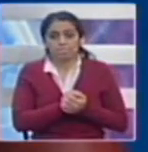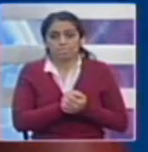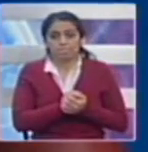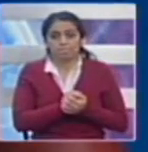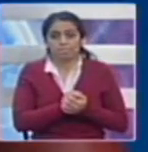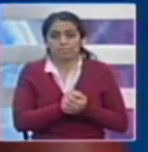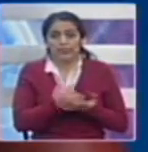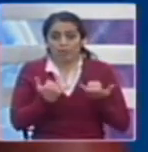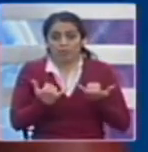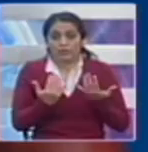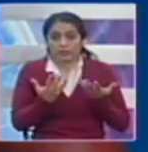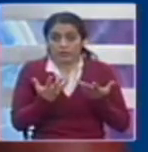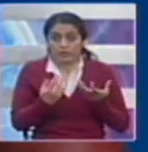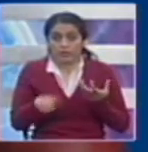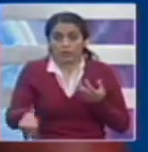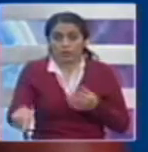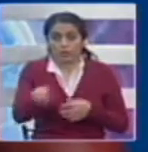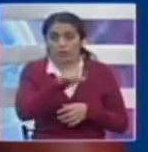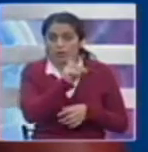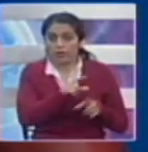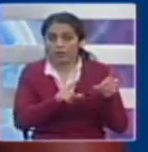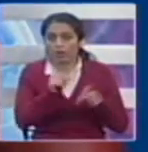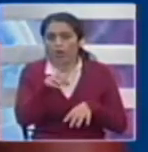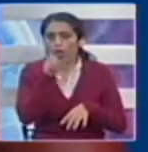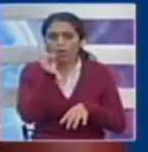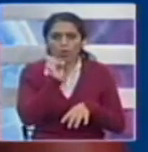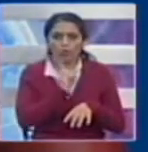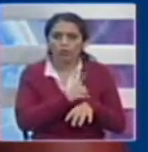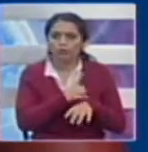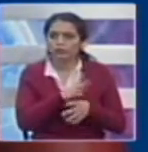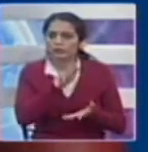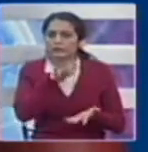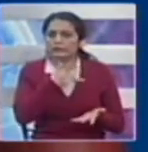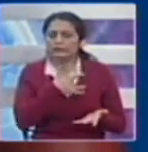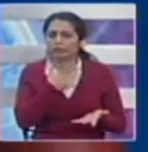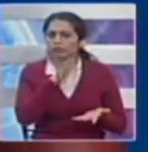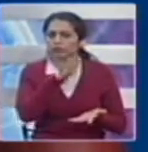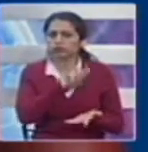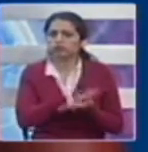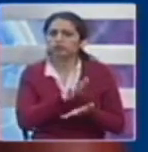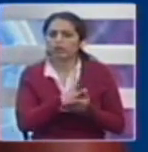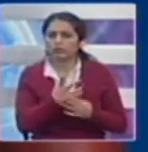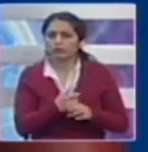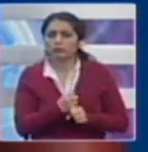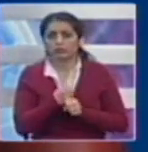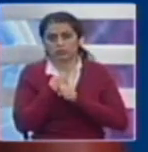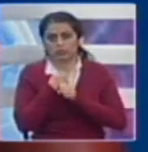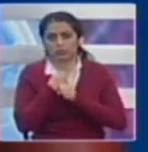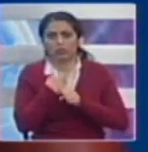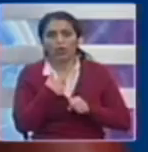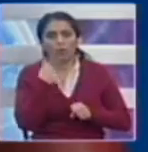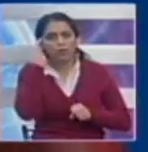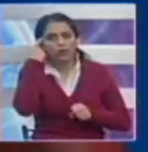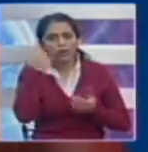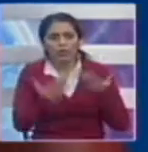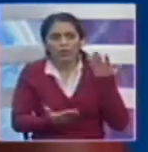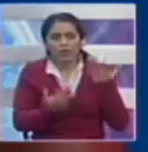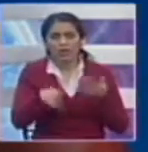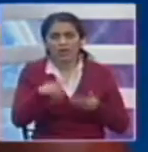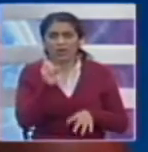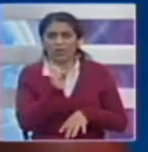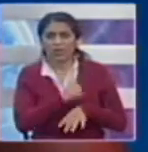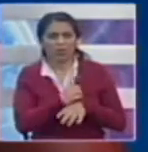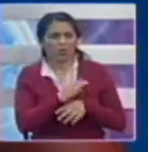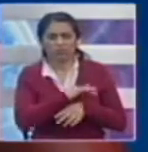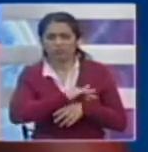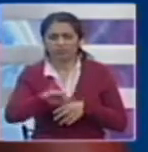generar estabilidad laboral a todo lo que es el personal médico y administrativo. Nosotros no estamos buscando de ninguna manera separar a